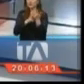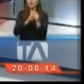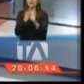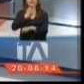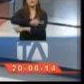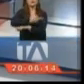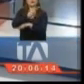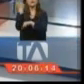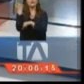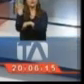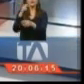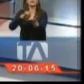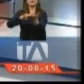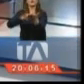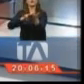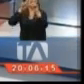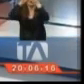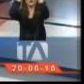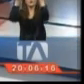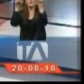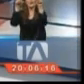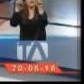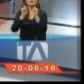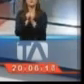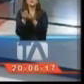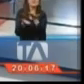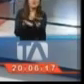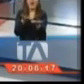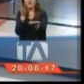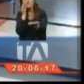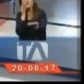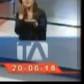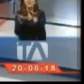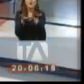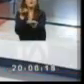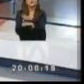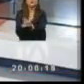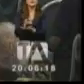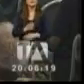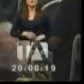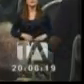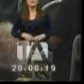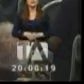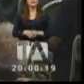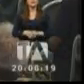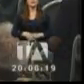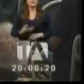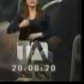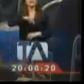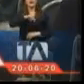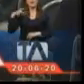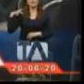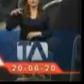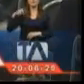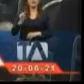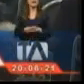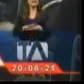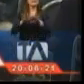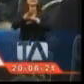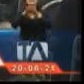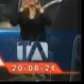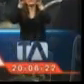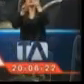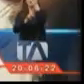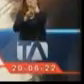día del Foro Empresarial Andino, un espacio para intercambiar experiencias económicas. España, Portugal. Con una reflexión respecto